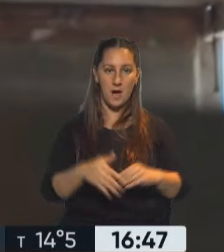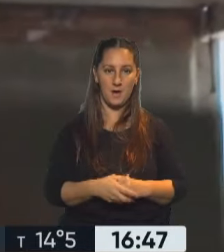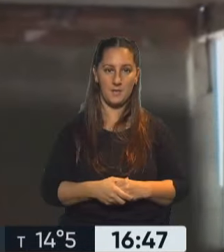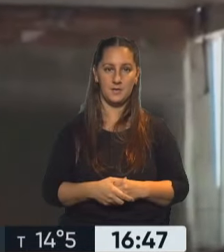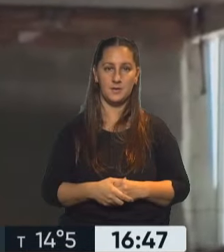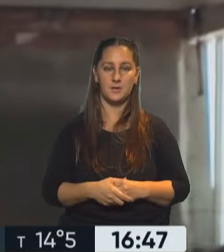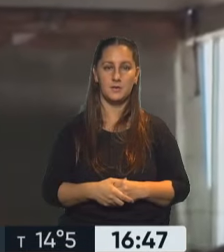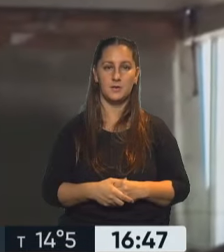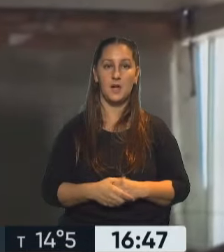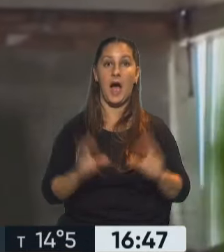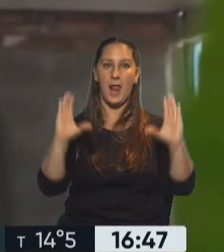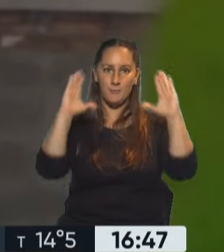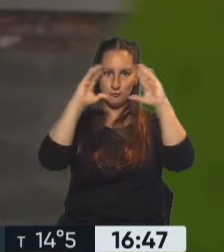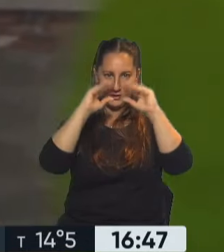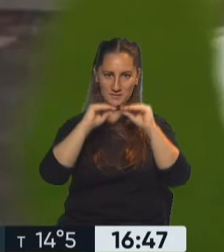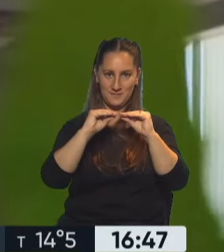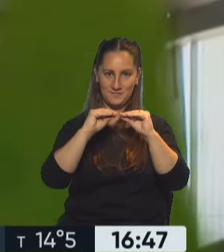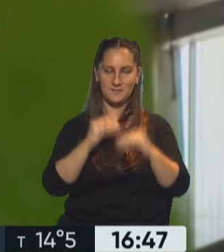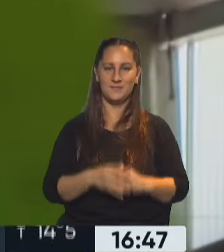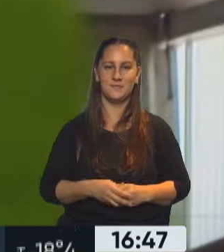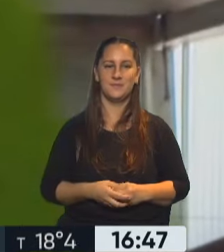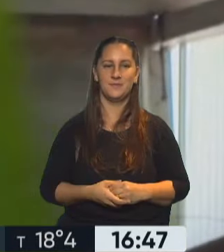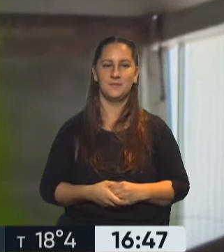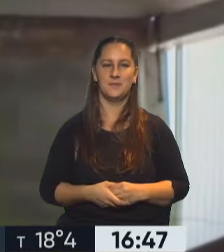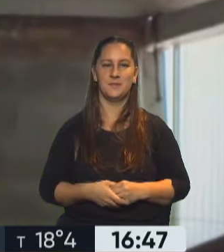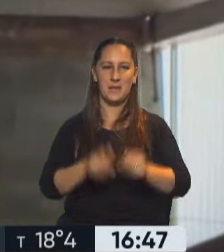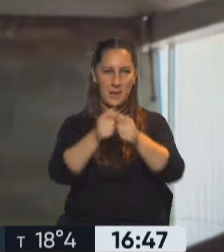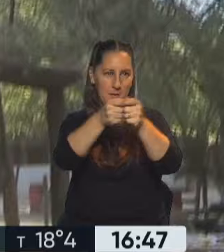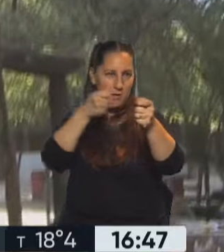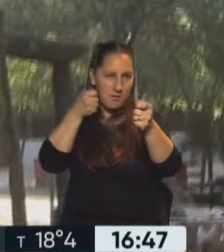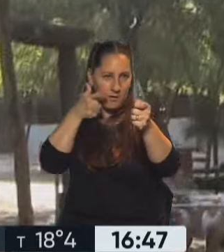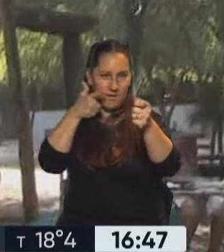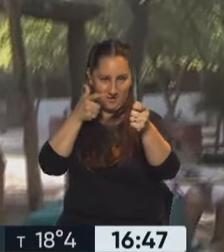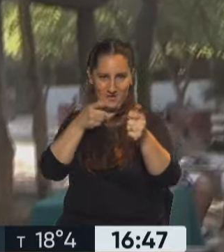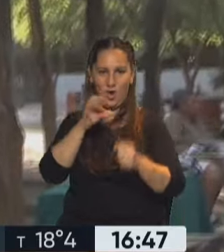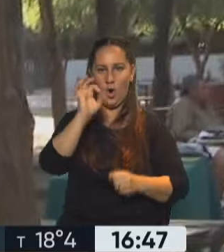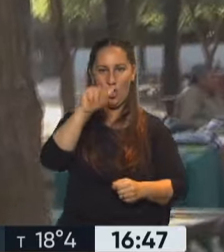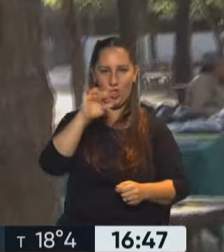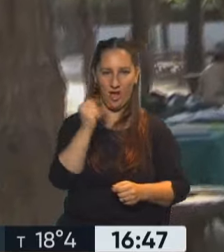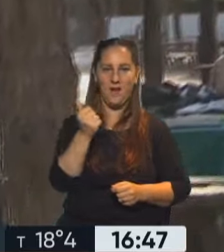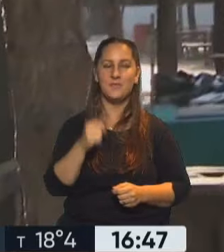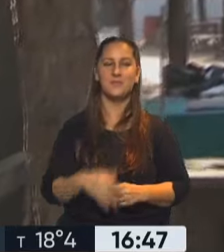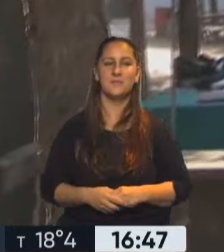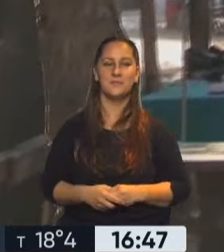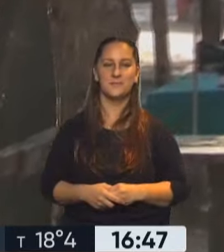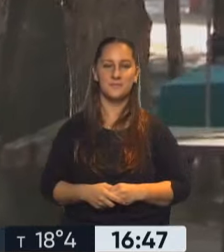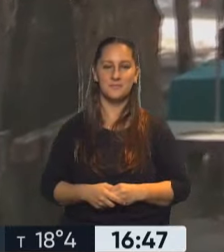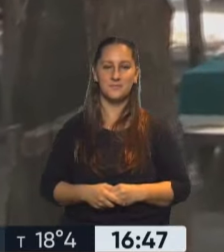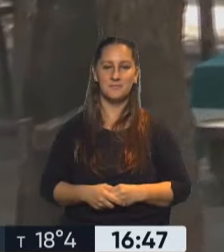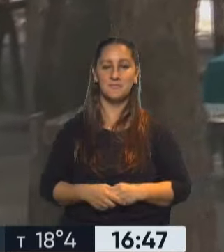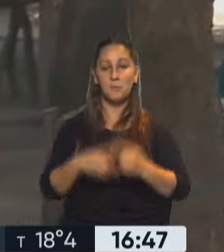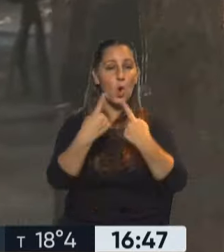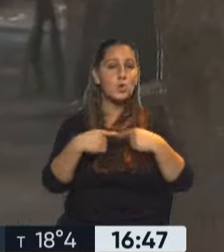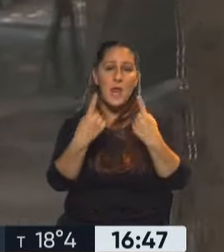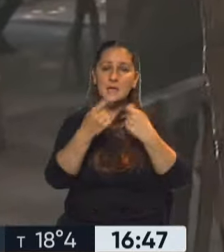A cazar paloma de noche y con una gomera o la onda, como lo llamamos nosotros, y traemos lo